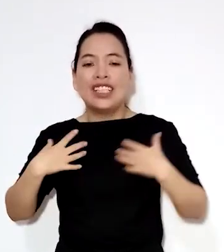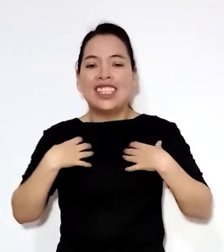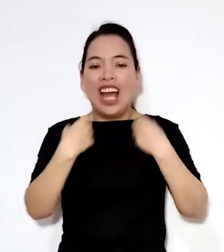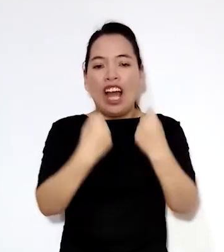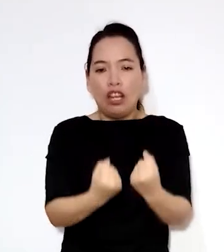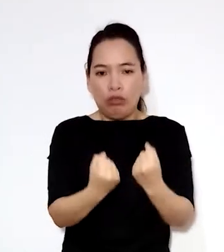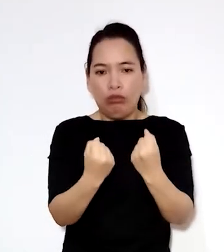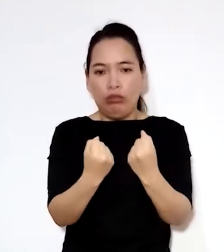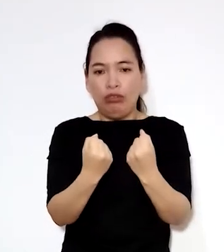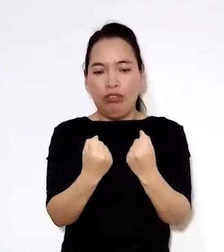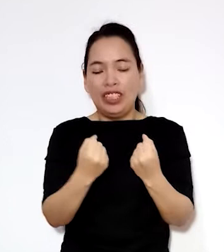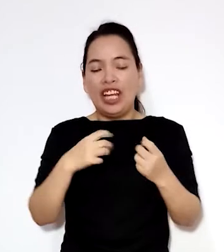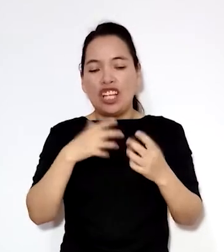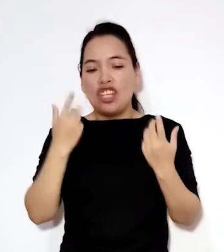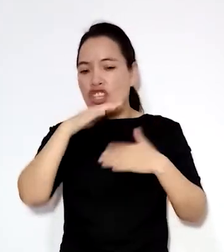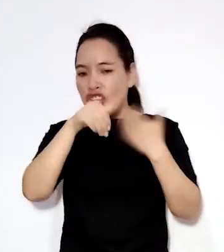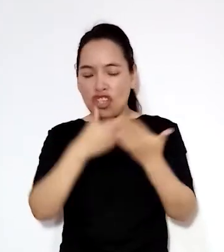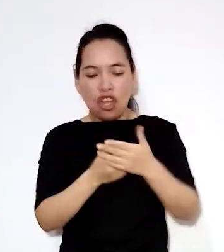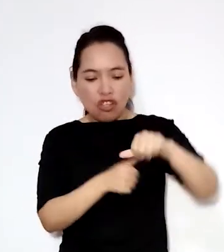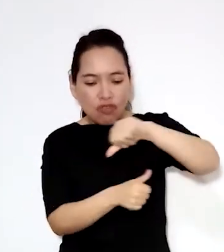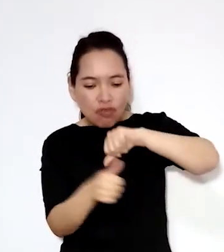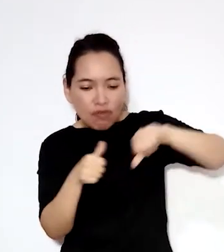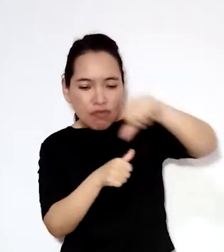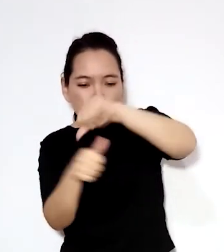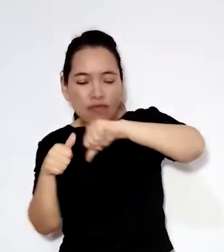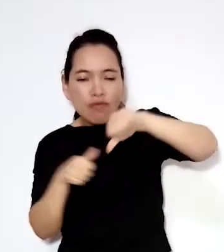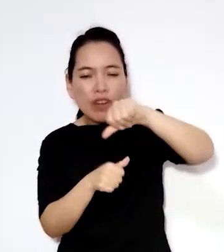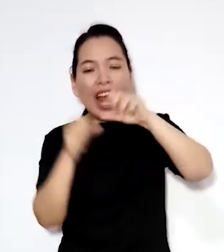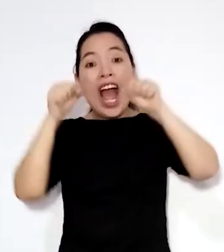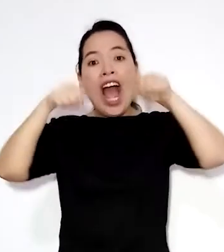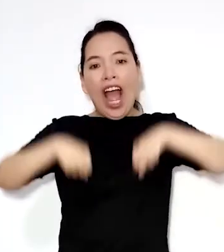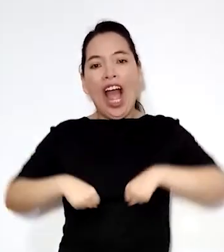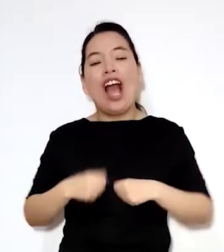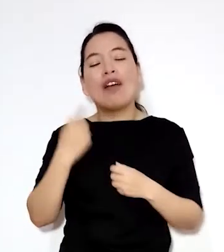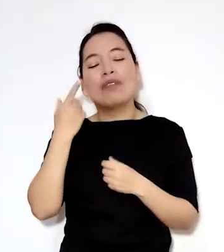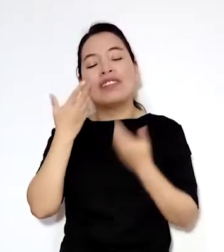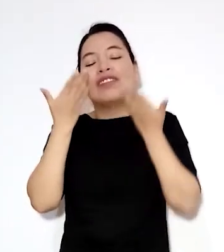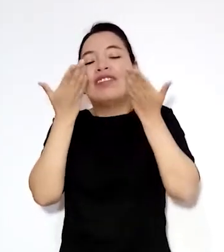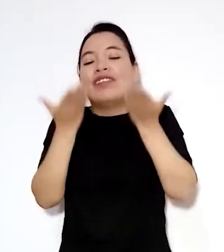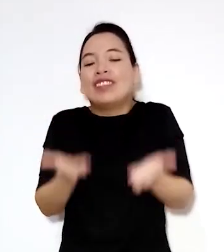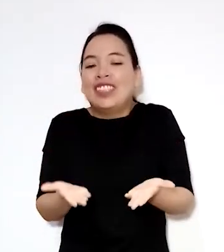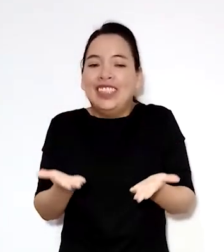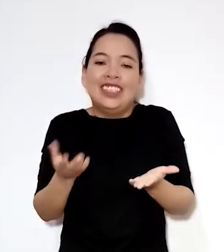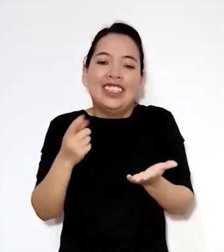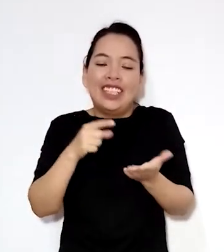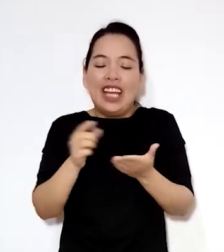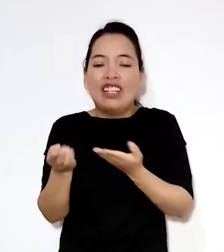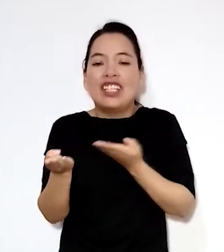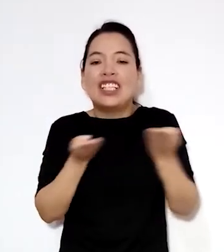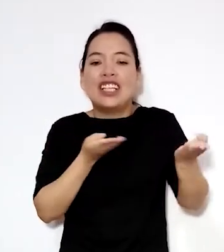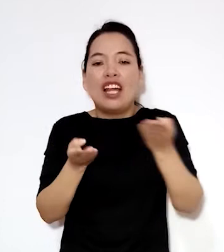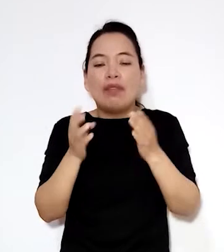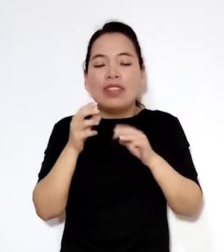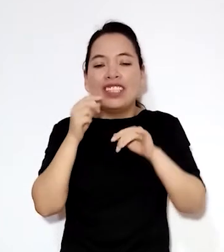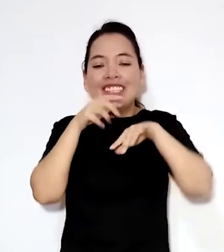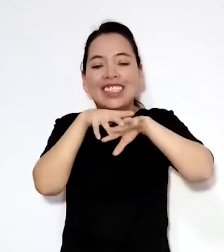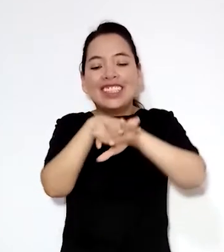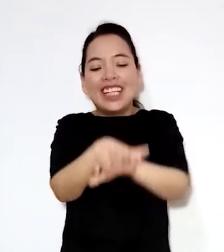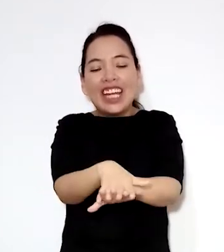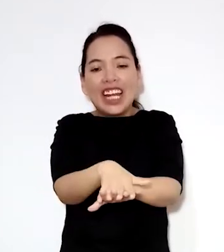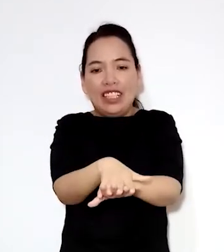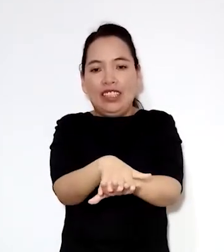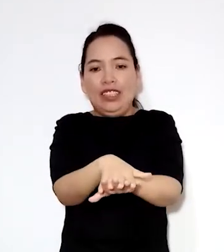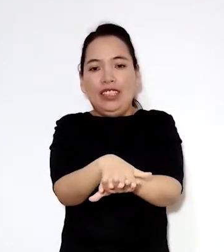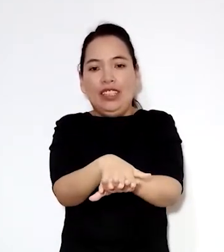solo de servicios educativos, nosotros necesitamos reflexionar en cómo el sistema de protección social, cómo el sistema de salud tienen que